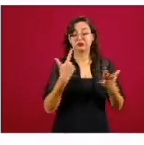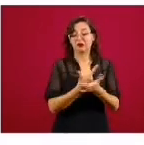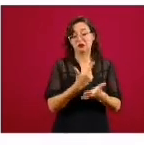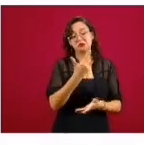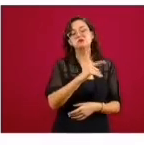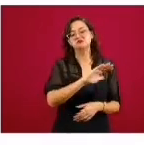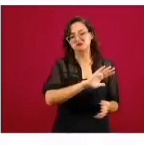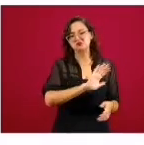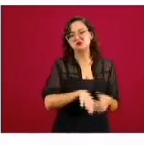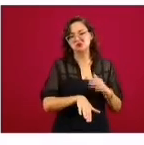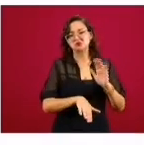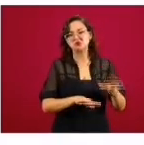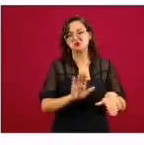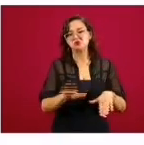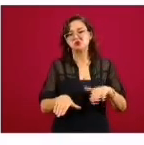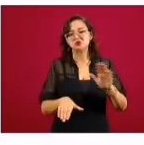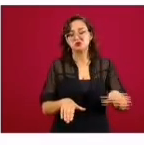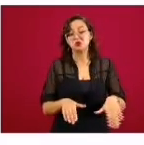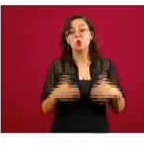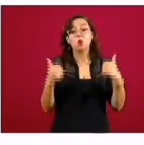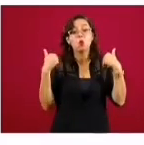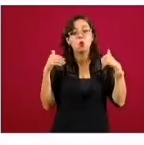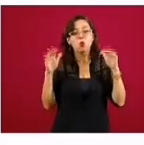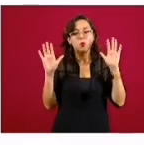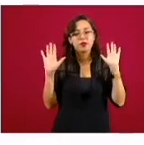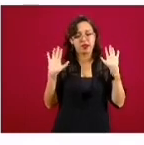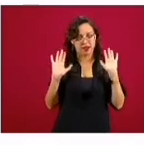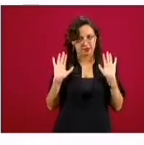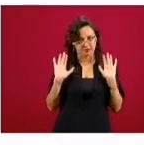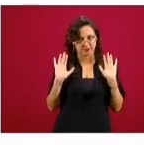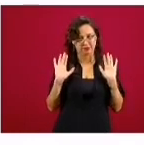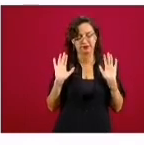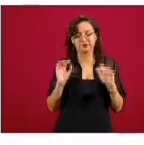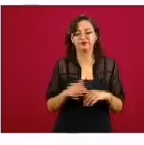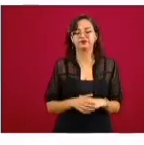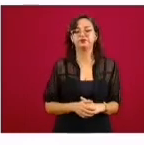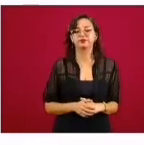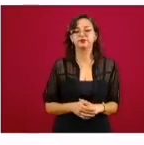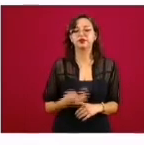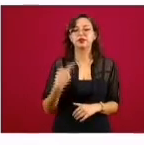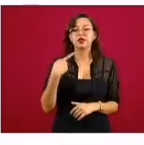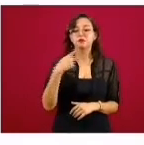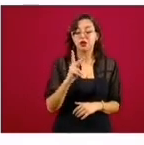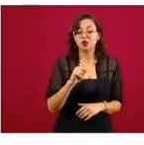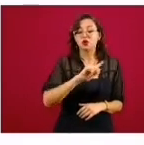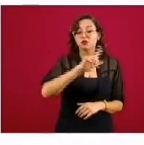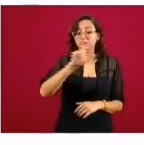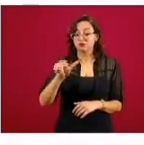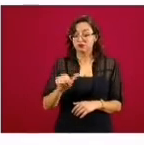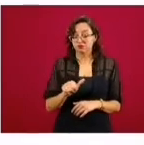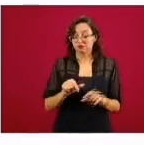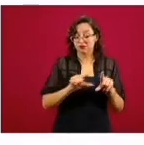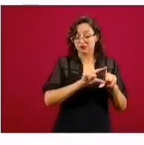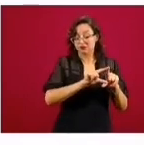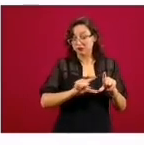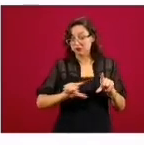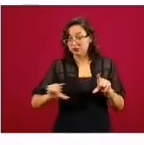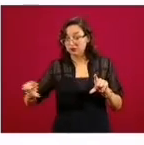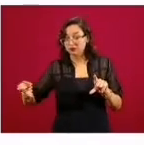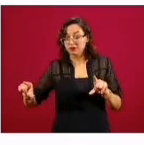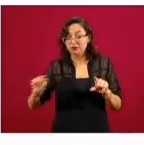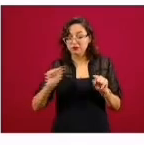mortalidad. No se alcanza a ver porque es demasiado pequeño, pero noten ustedes en el piso de la diapositiva, en la parte inferior de la